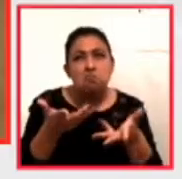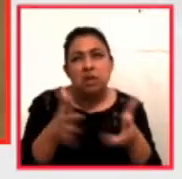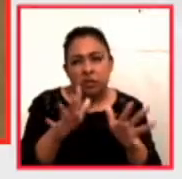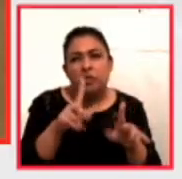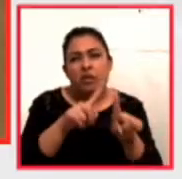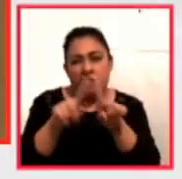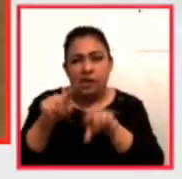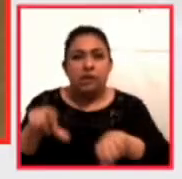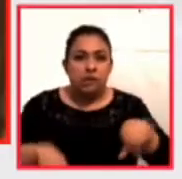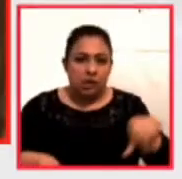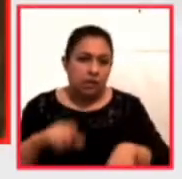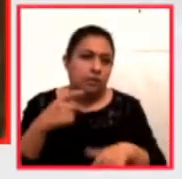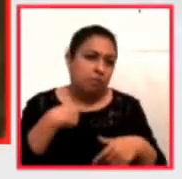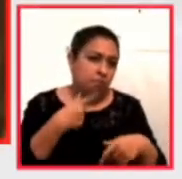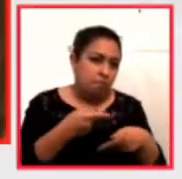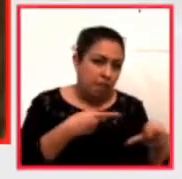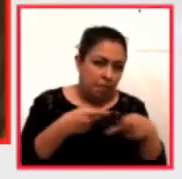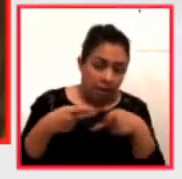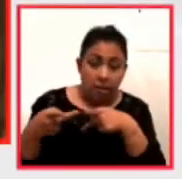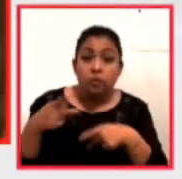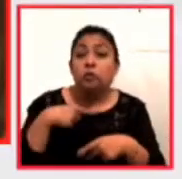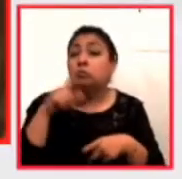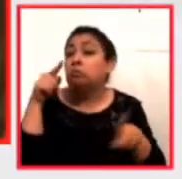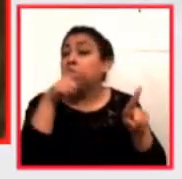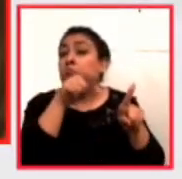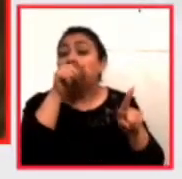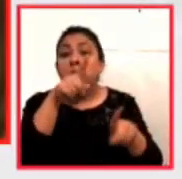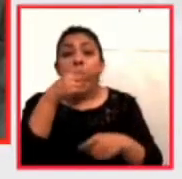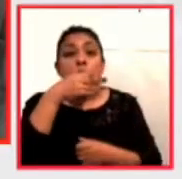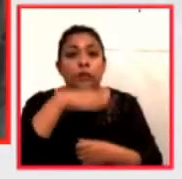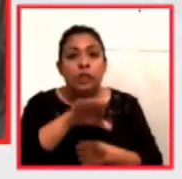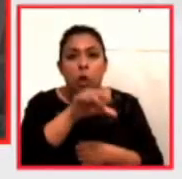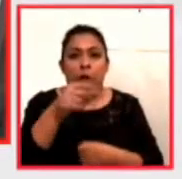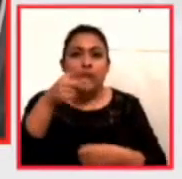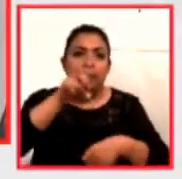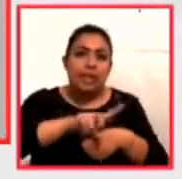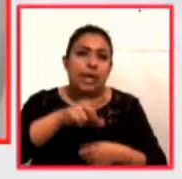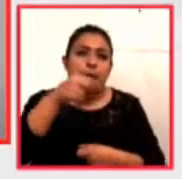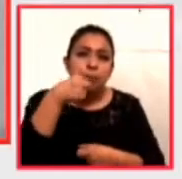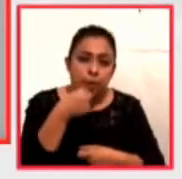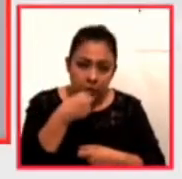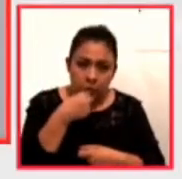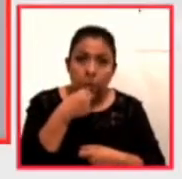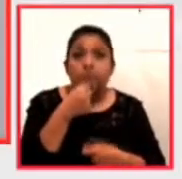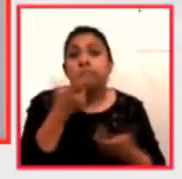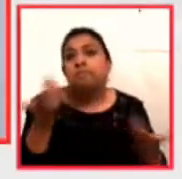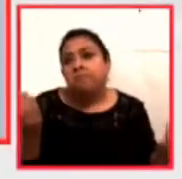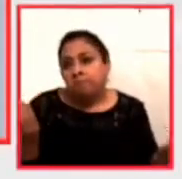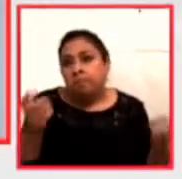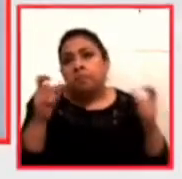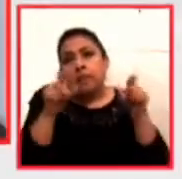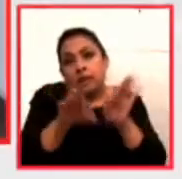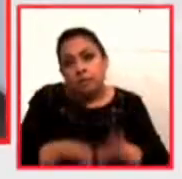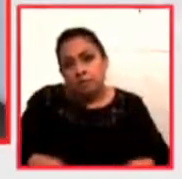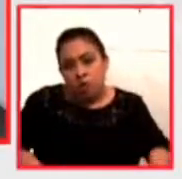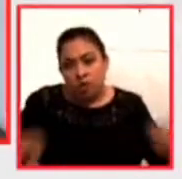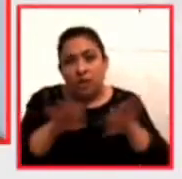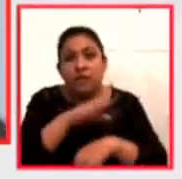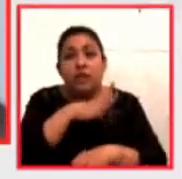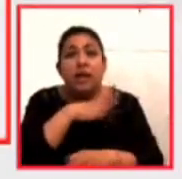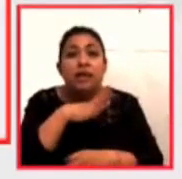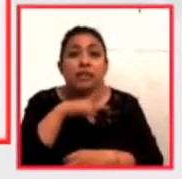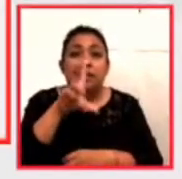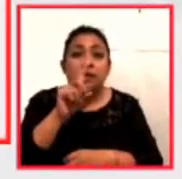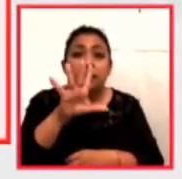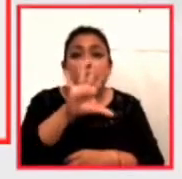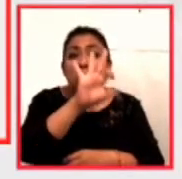actividades que tenemos planeadas. En el caso específico de la celebración por el Día del Niño, bueno, pues no podía ser menos y tenemos un